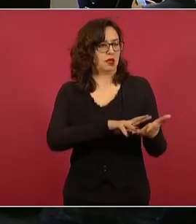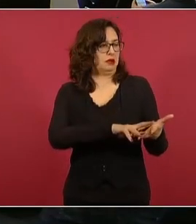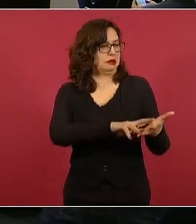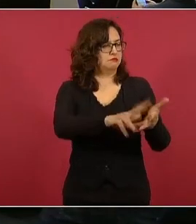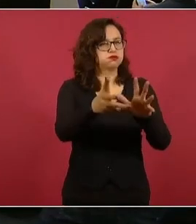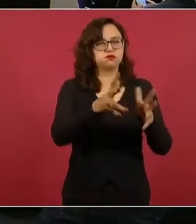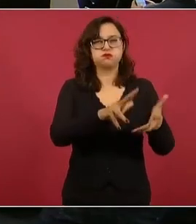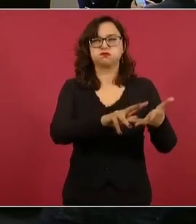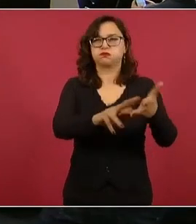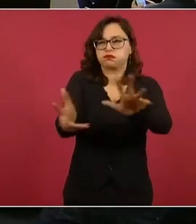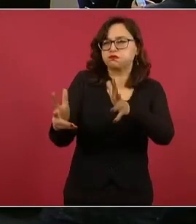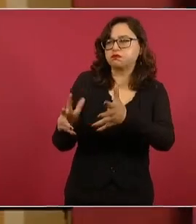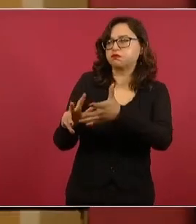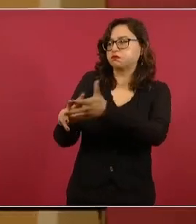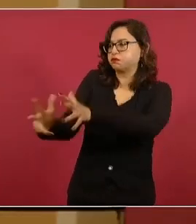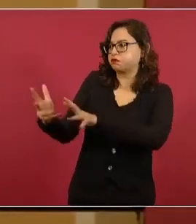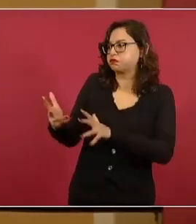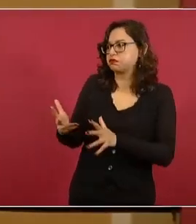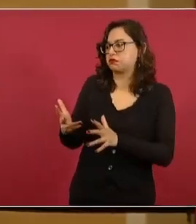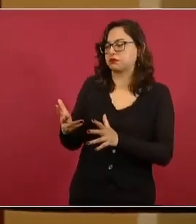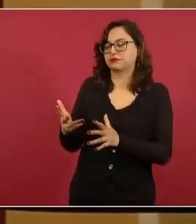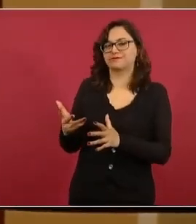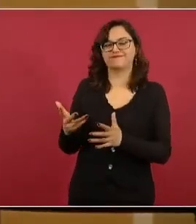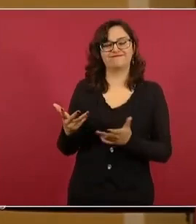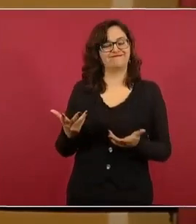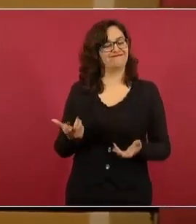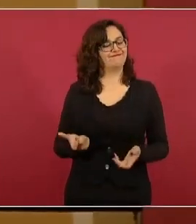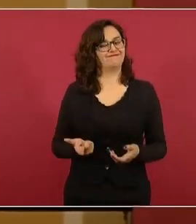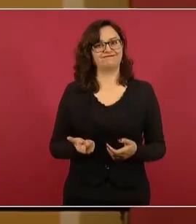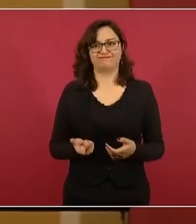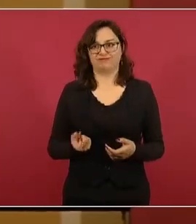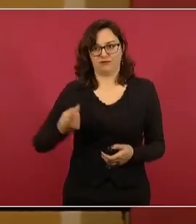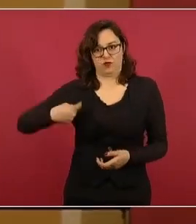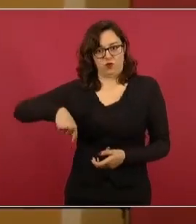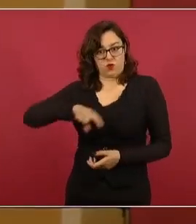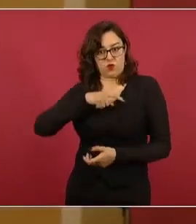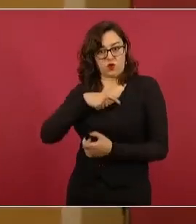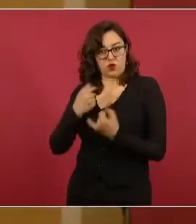violencia, pues no se podía